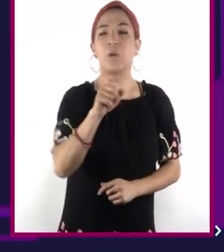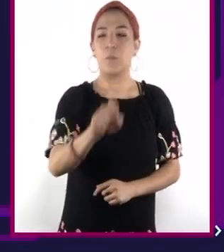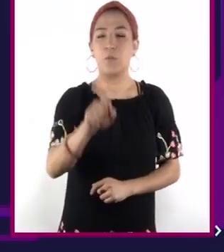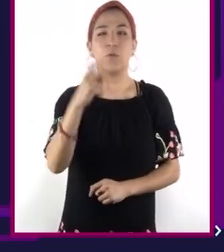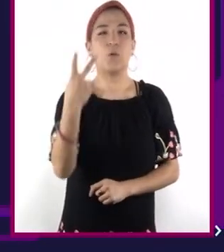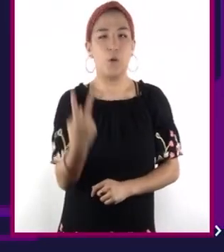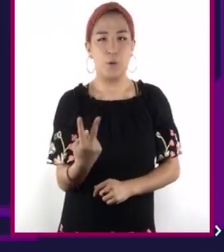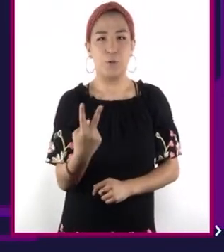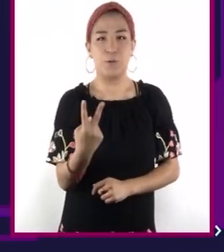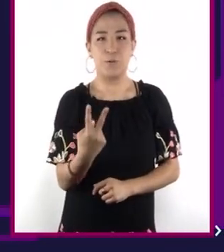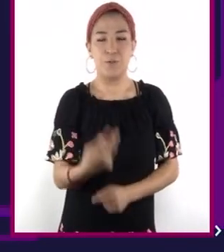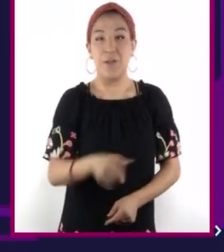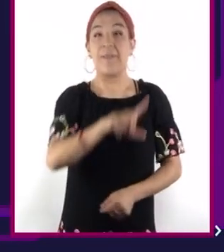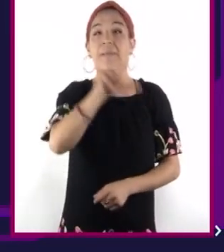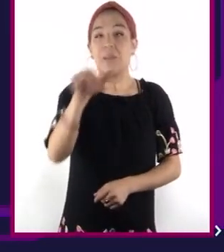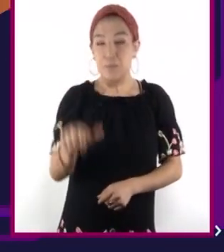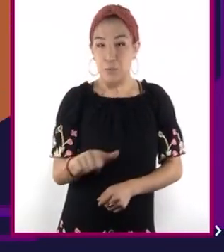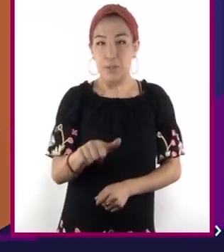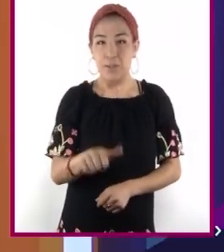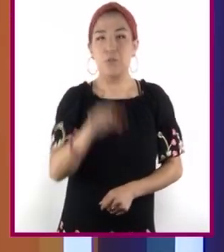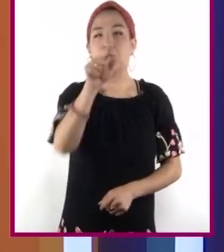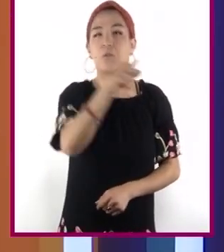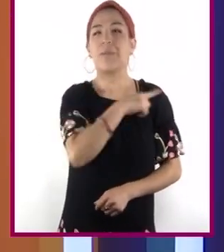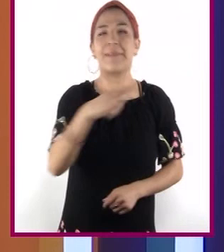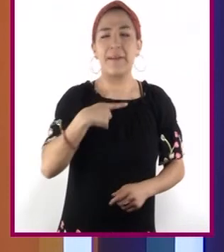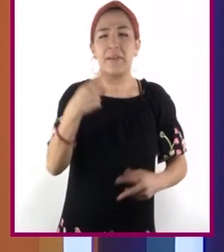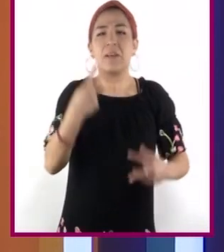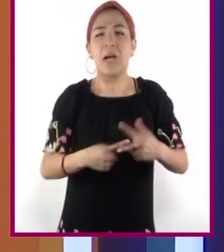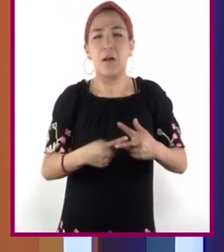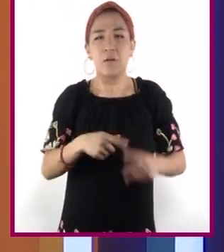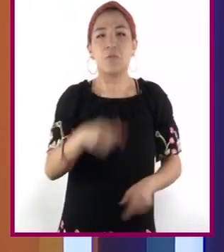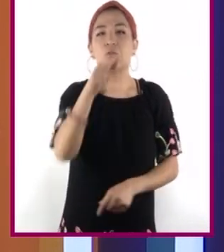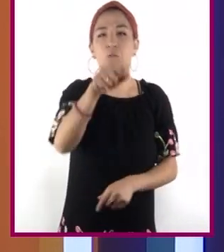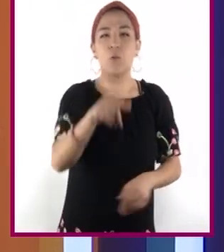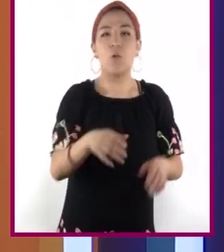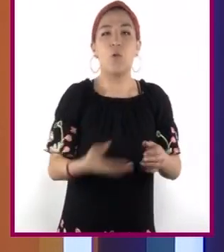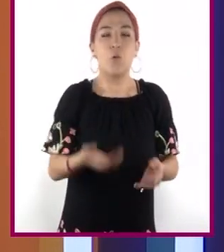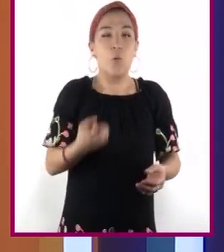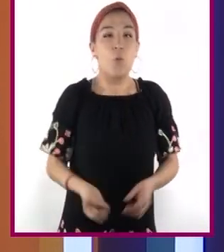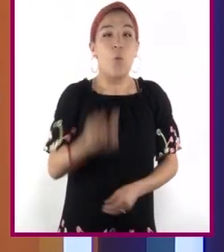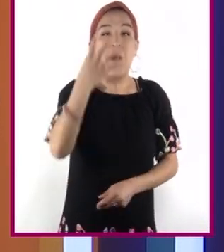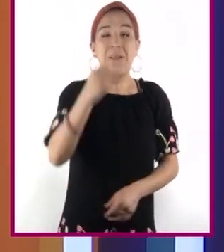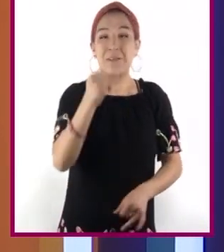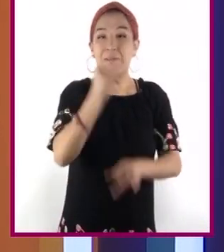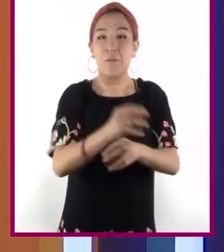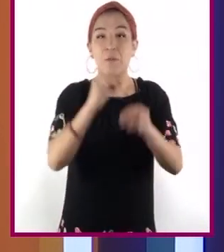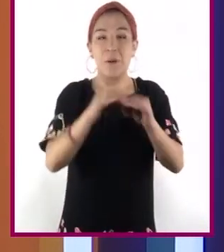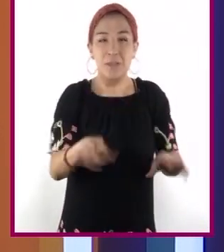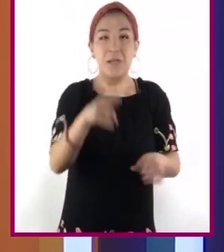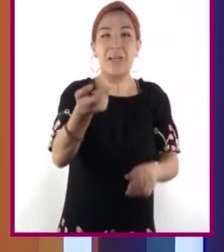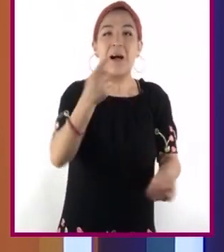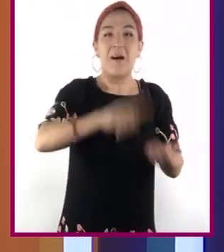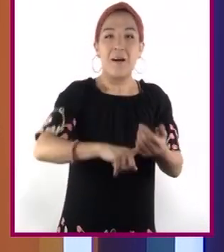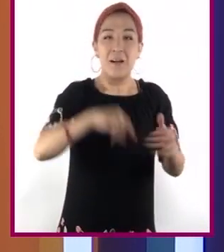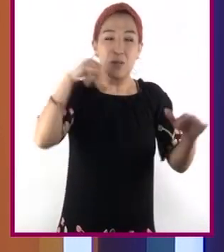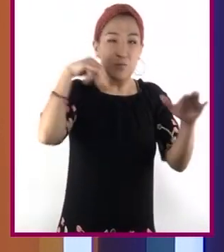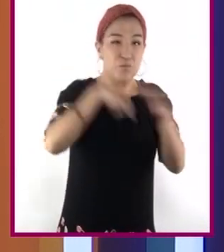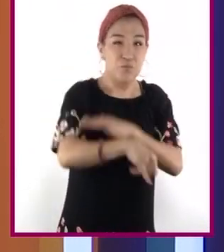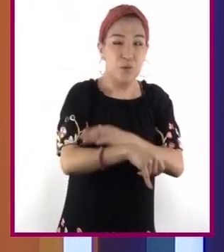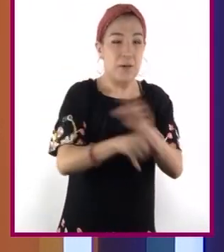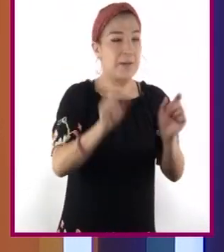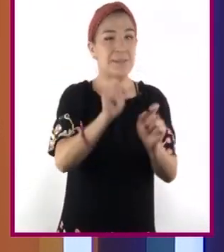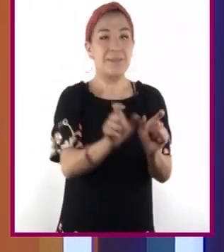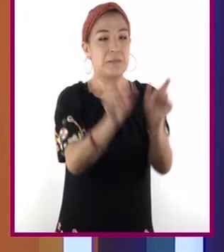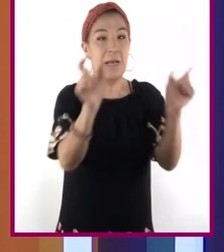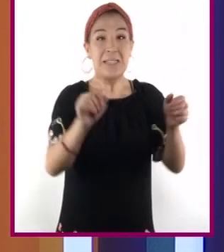5.2. Luego, calculen la distancia de cada dato a la media. Esta distancia es